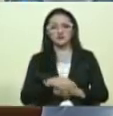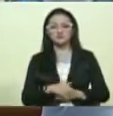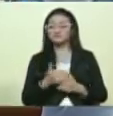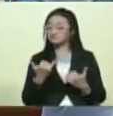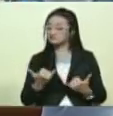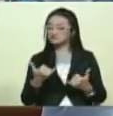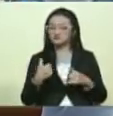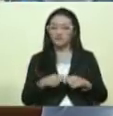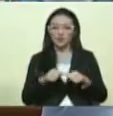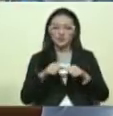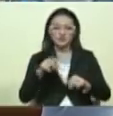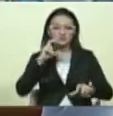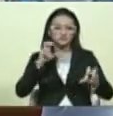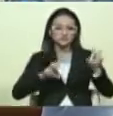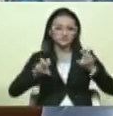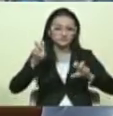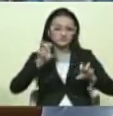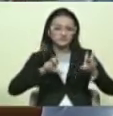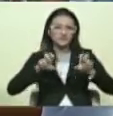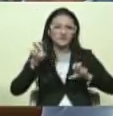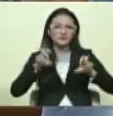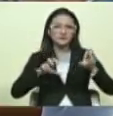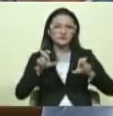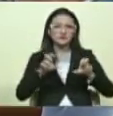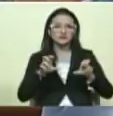continuar con estas investigaciones ya